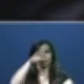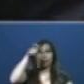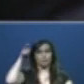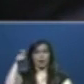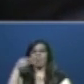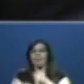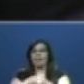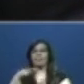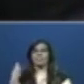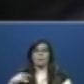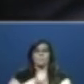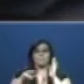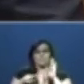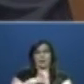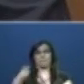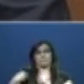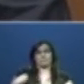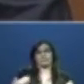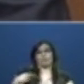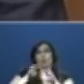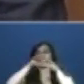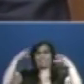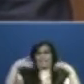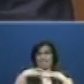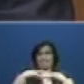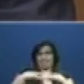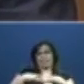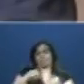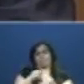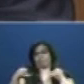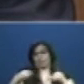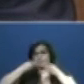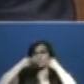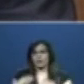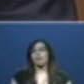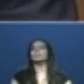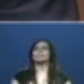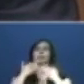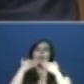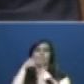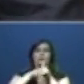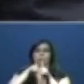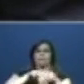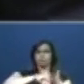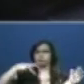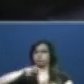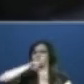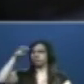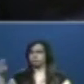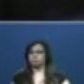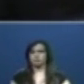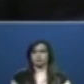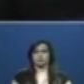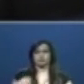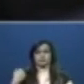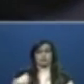de banda ancha que ha culminado la universalización de este servicio a través de la utilización de los diferentes tecnologías adelantando en un